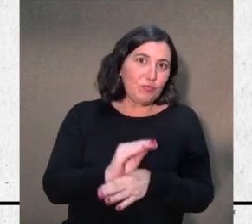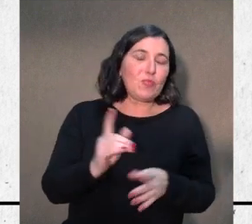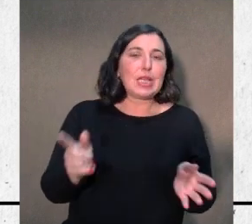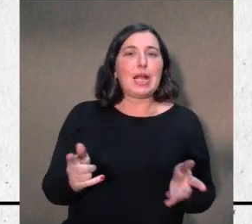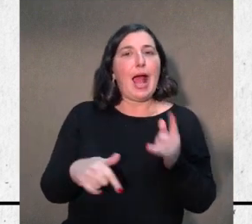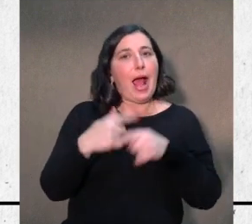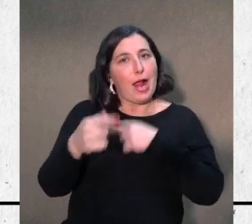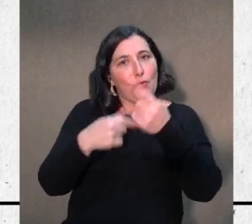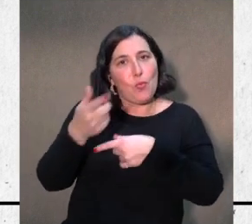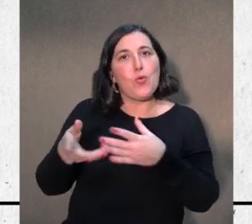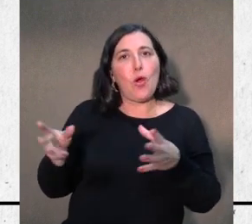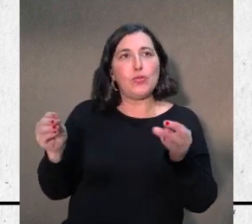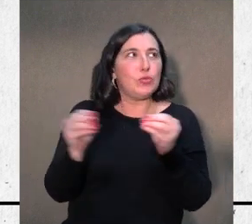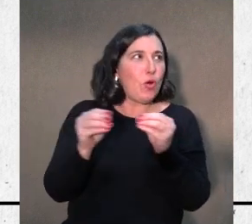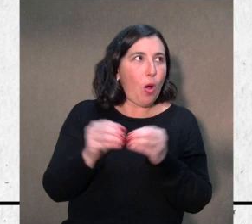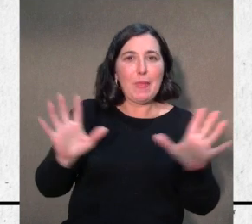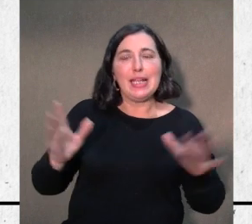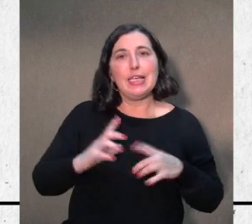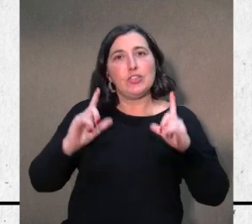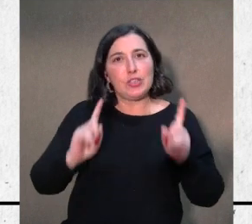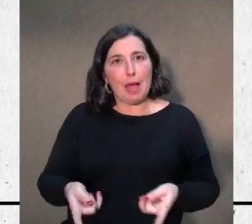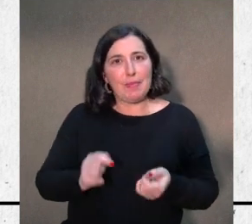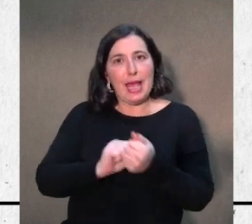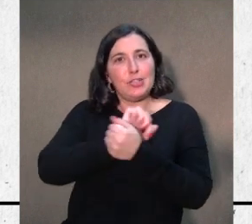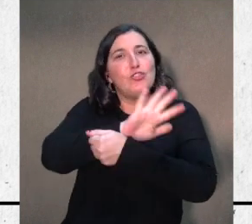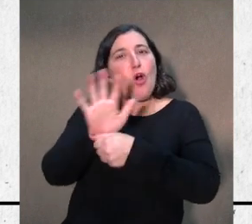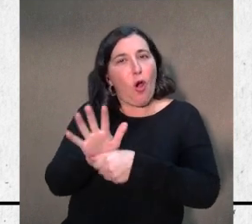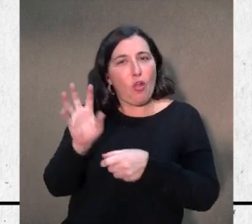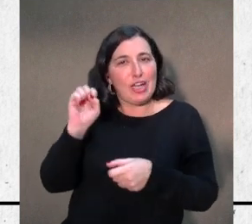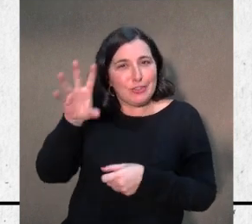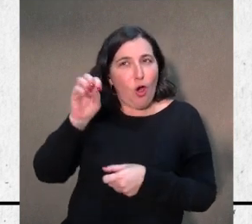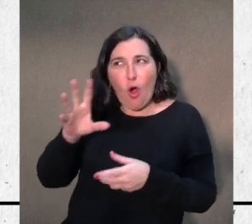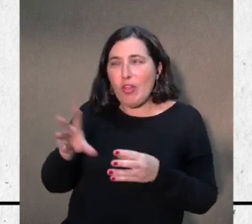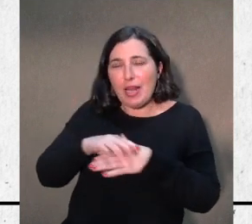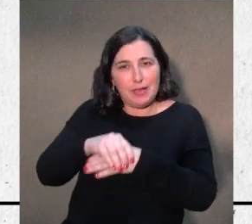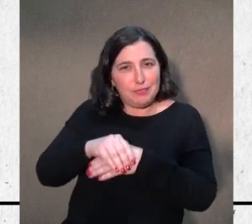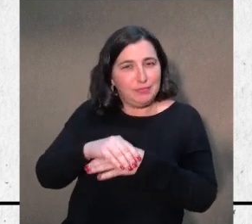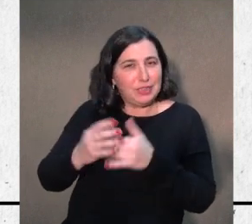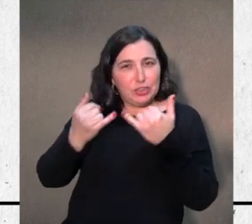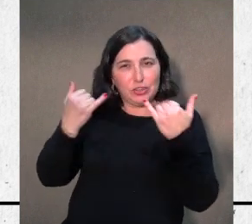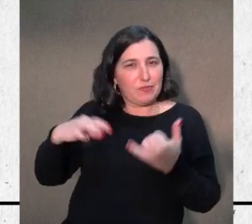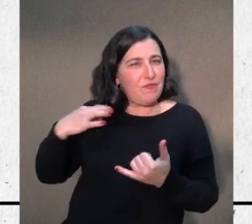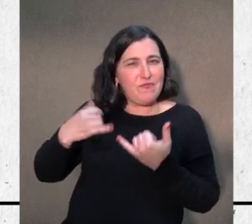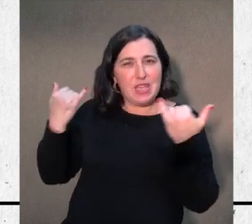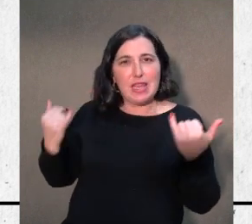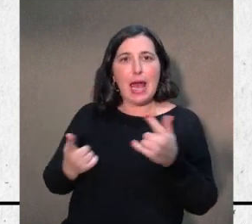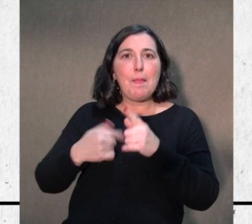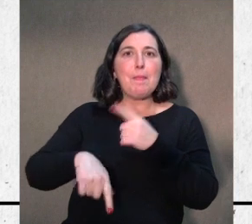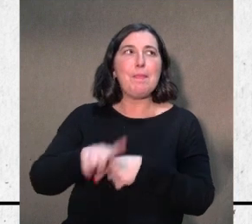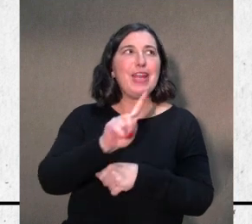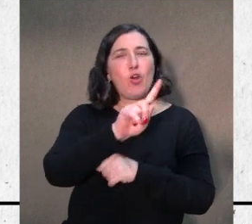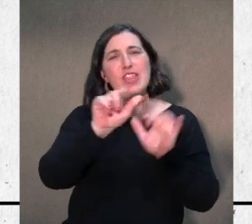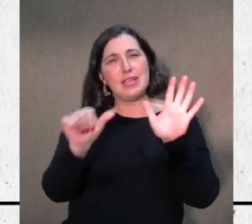vida. Y bueno, pero no fue hasta los 16, 17 años que dije, bueno, me quiero dedicar en serio a esto.